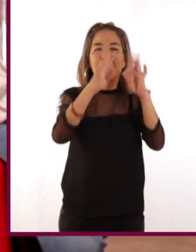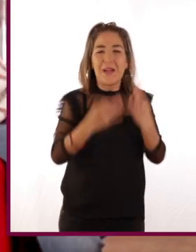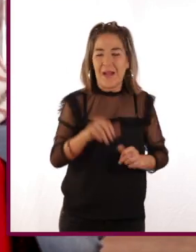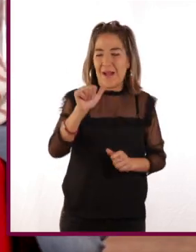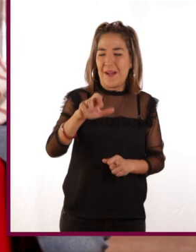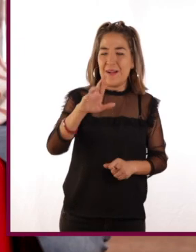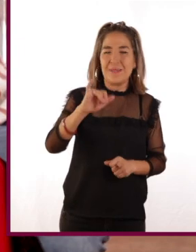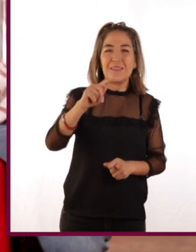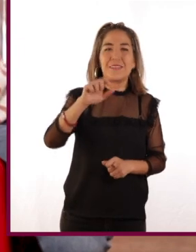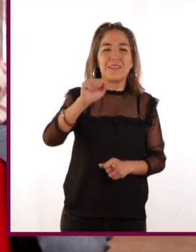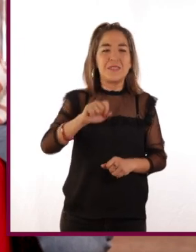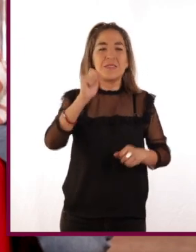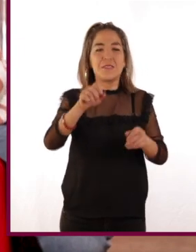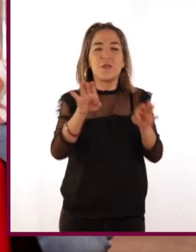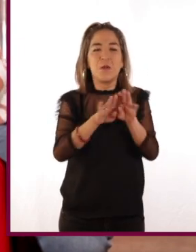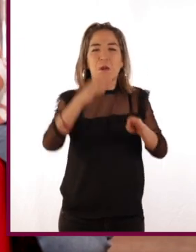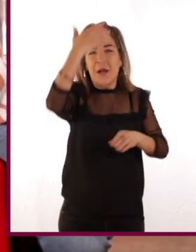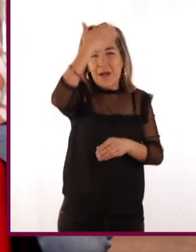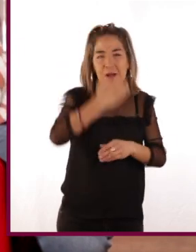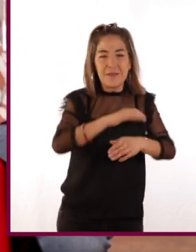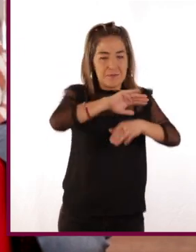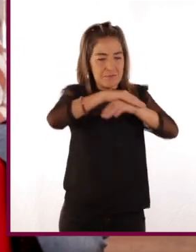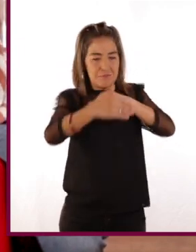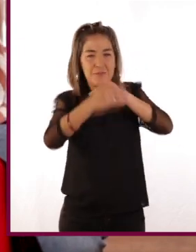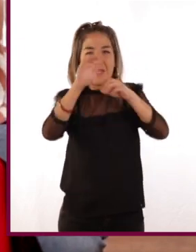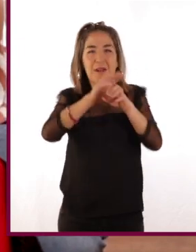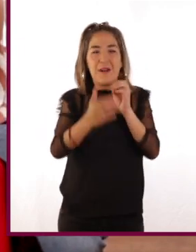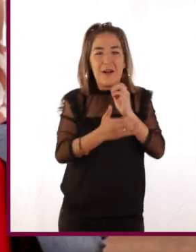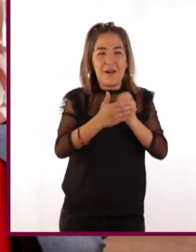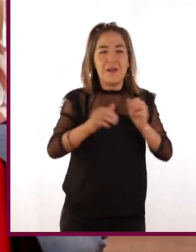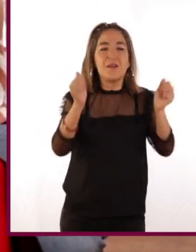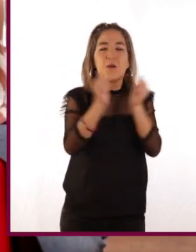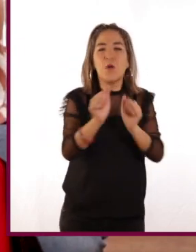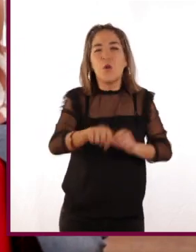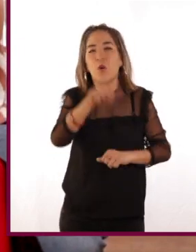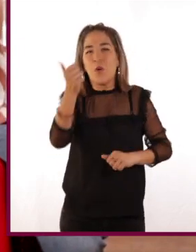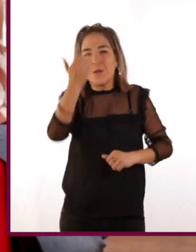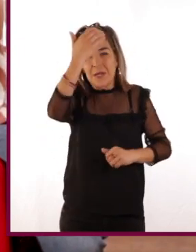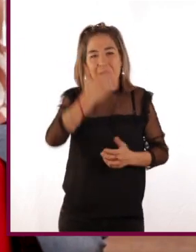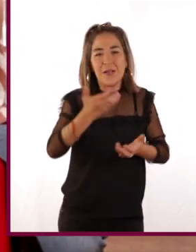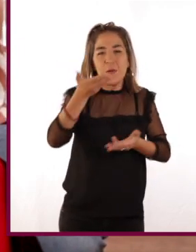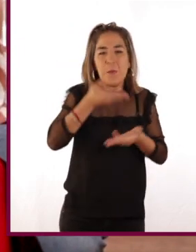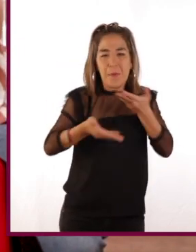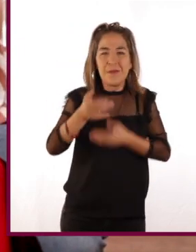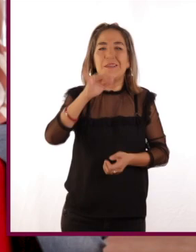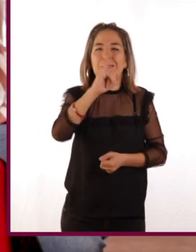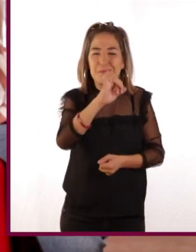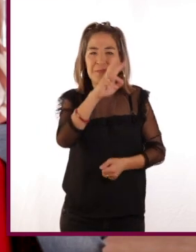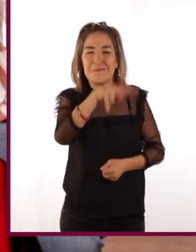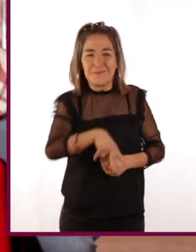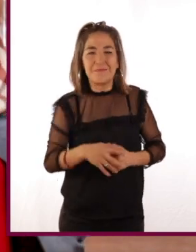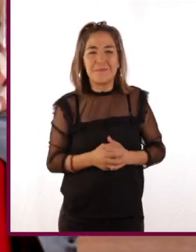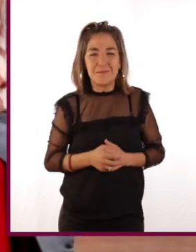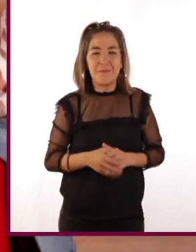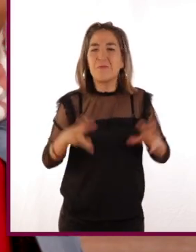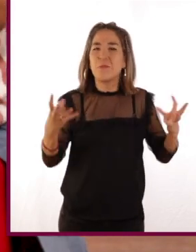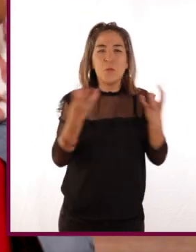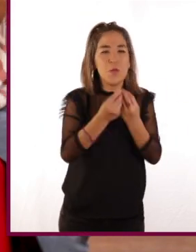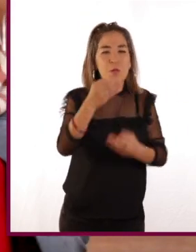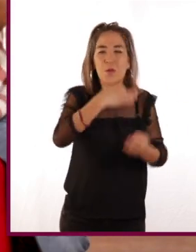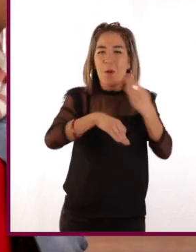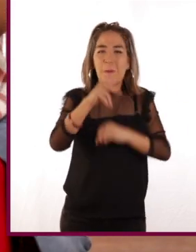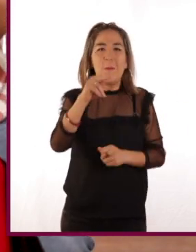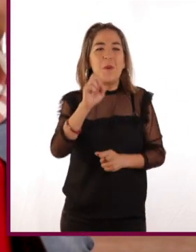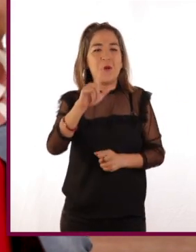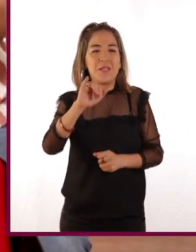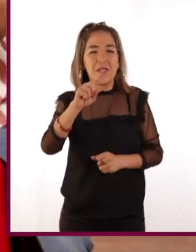están limitadas por aristas y cada cara puede compartir tanto el vértice como aristas con otra cara. Sí.